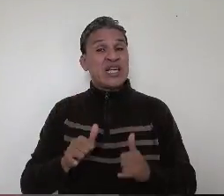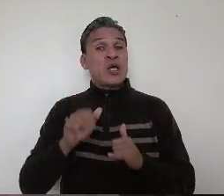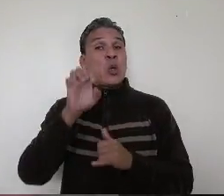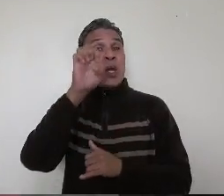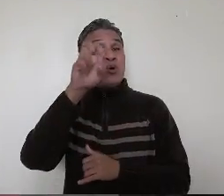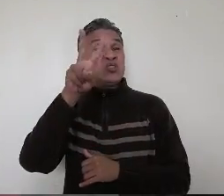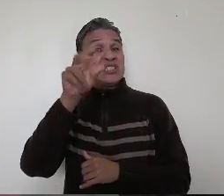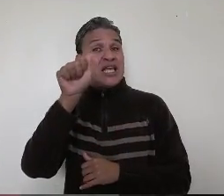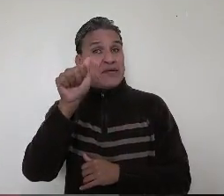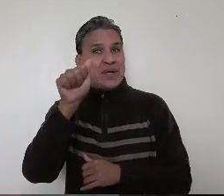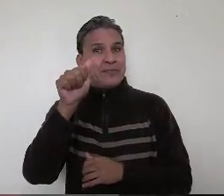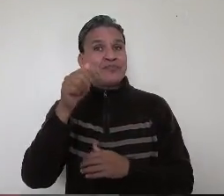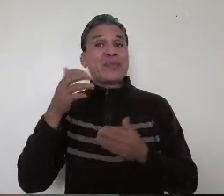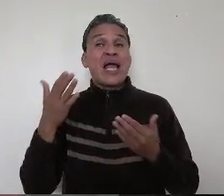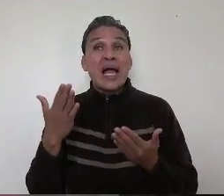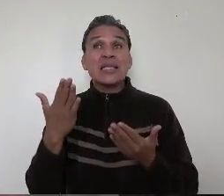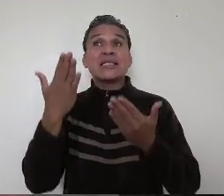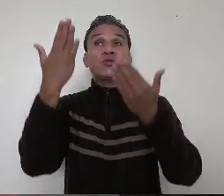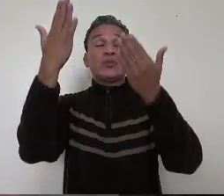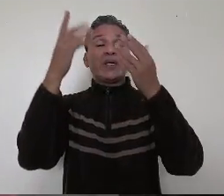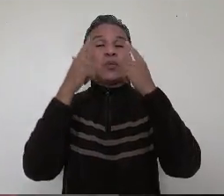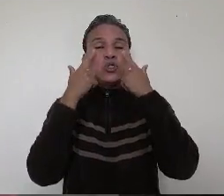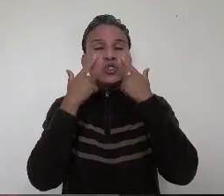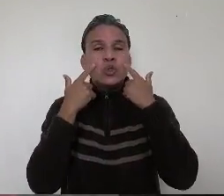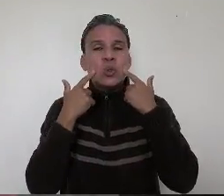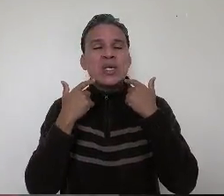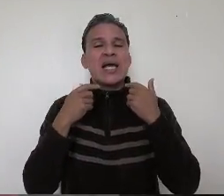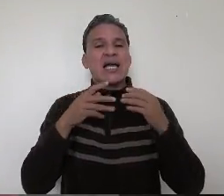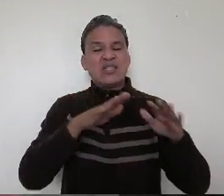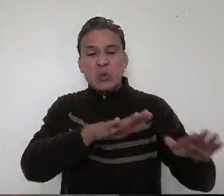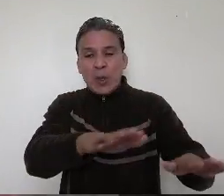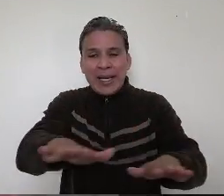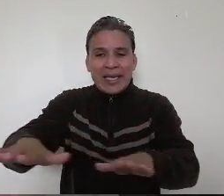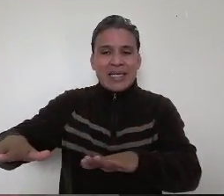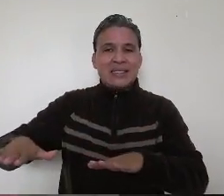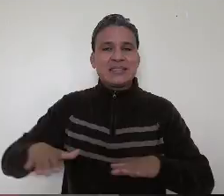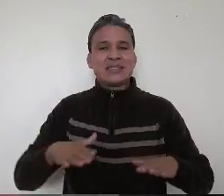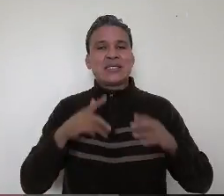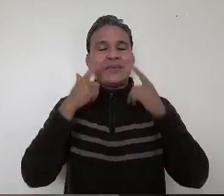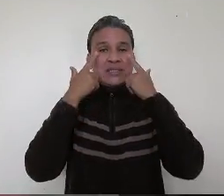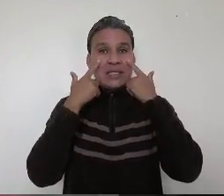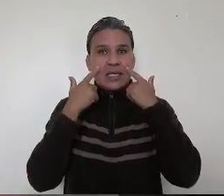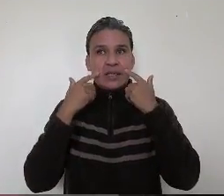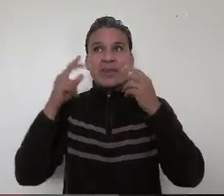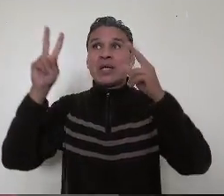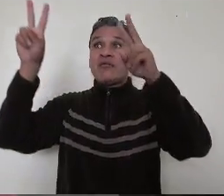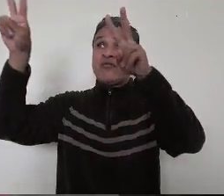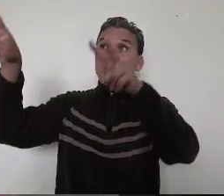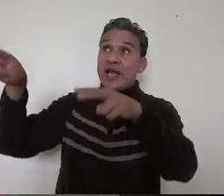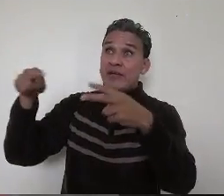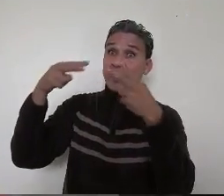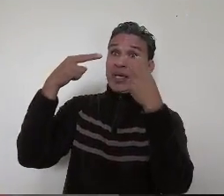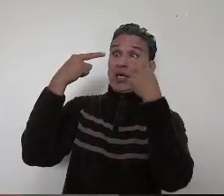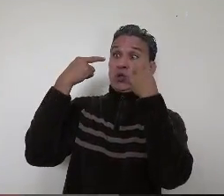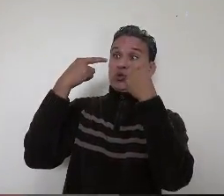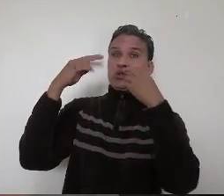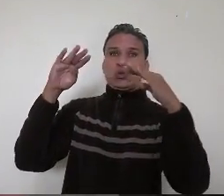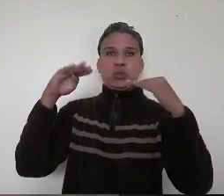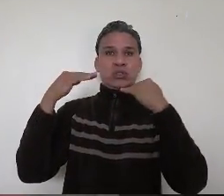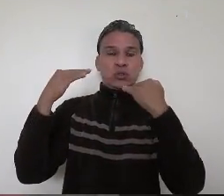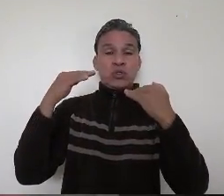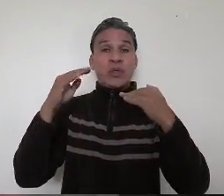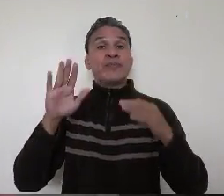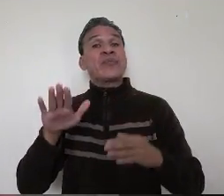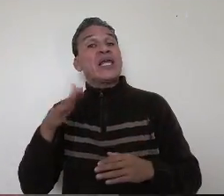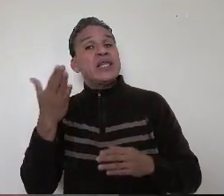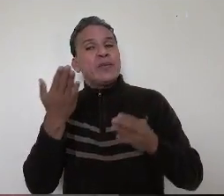lágrimas. Ea pues, Señora abogada nuestra, vuelve a nosotros esos tus ojos misericordiosos, y después de este